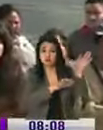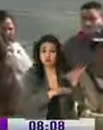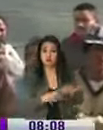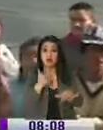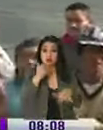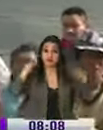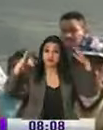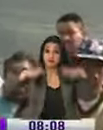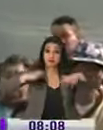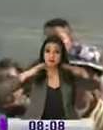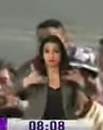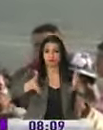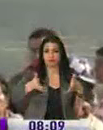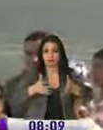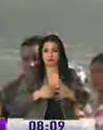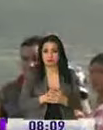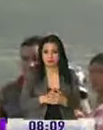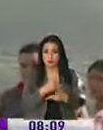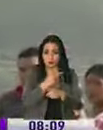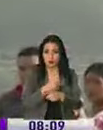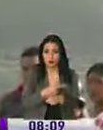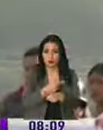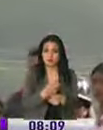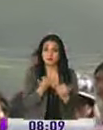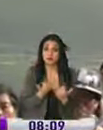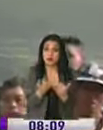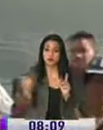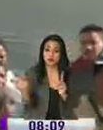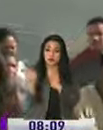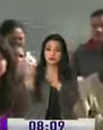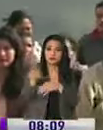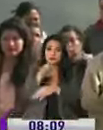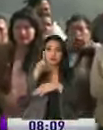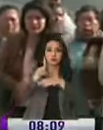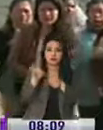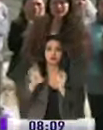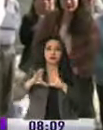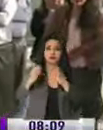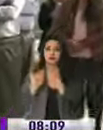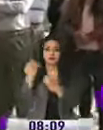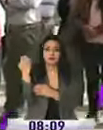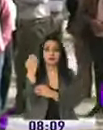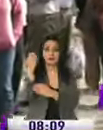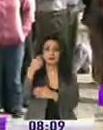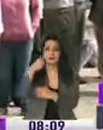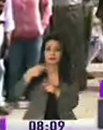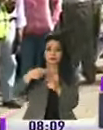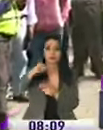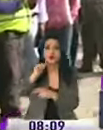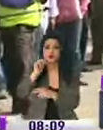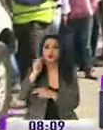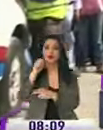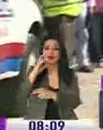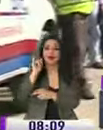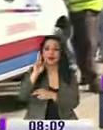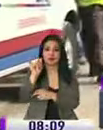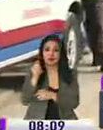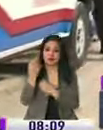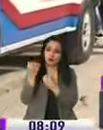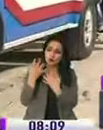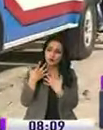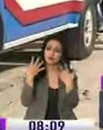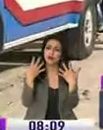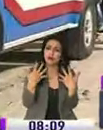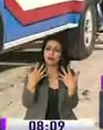el invierno. Vamos a conversar justamente con el director del COE Metropolitano, Juan Carlos Sánchez, para que nos cuente cuáles son las obras que se